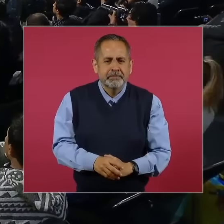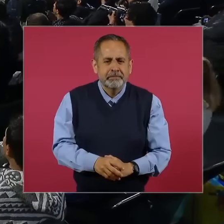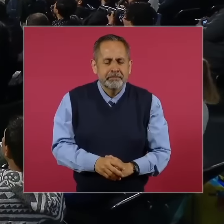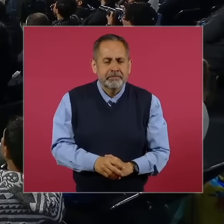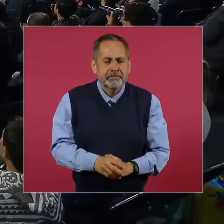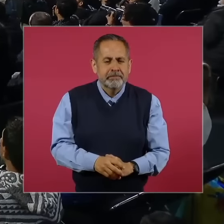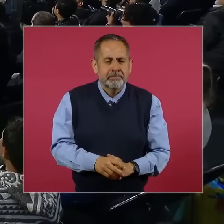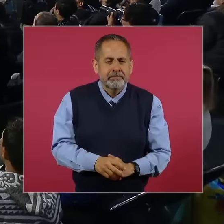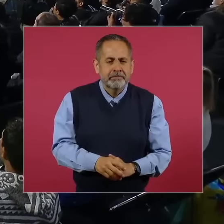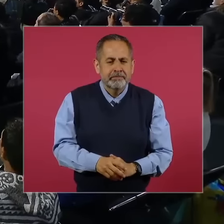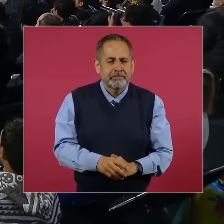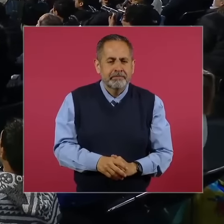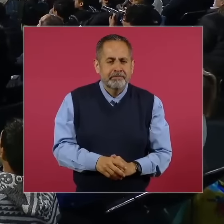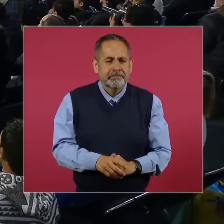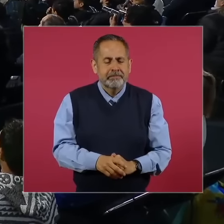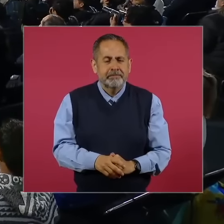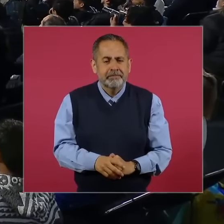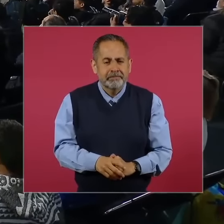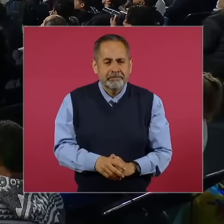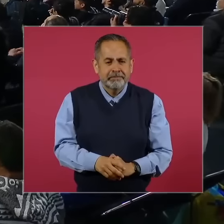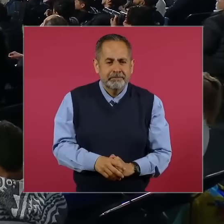cómo están los